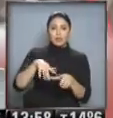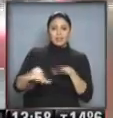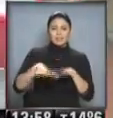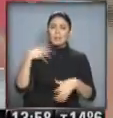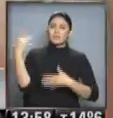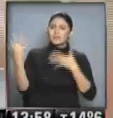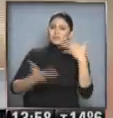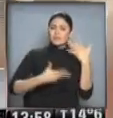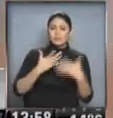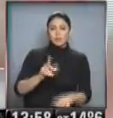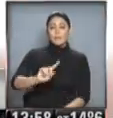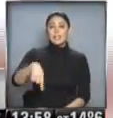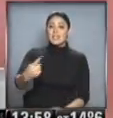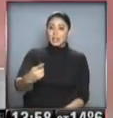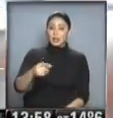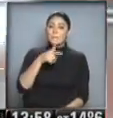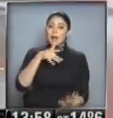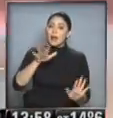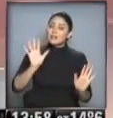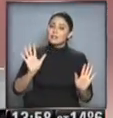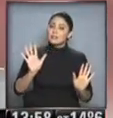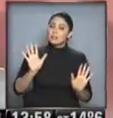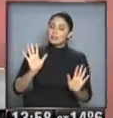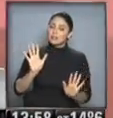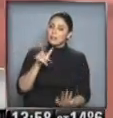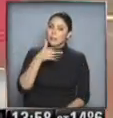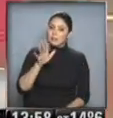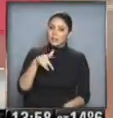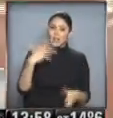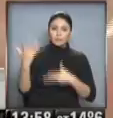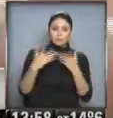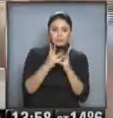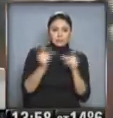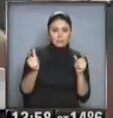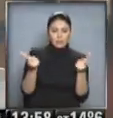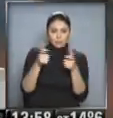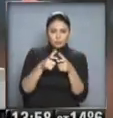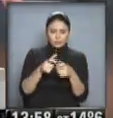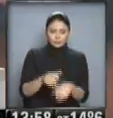caos. Mañana, al parecer, terminaría esta escandalosa asamblea.